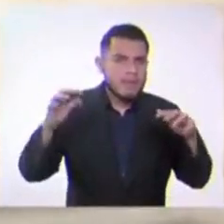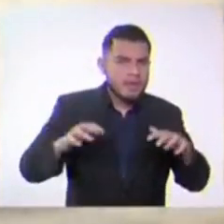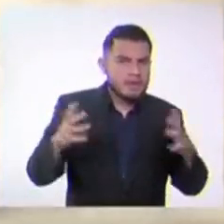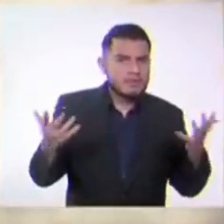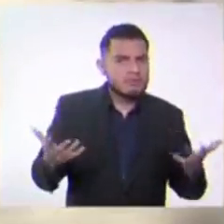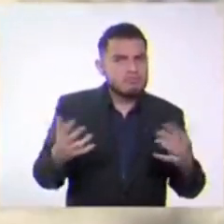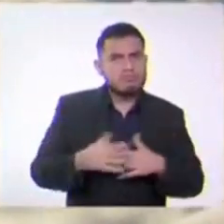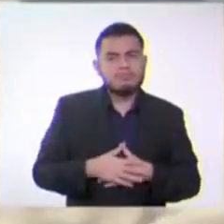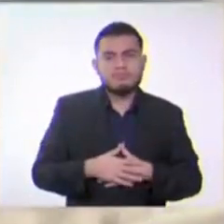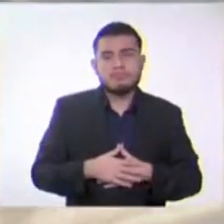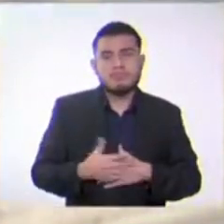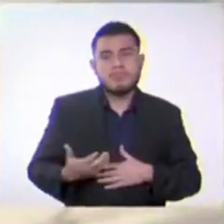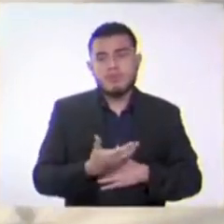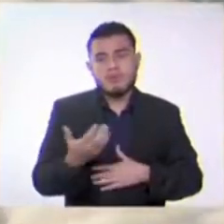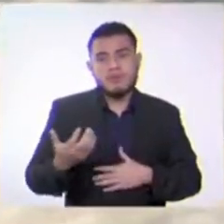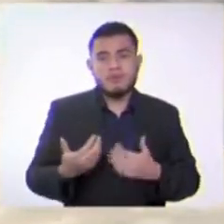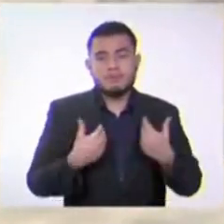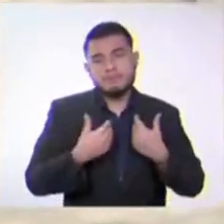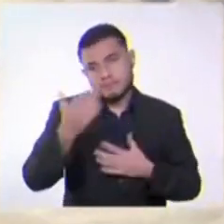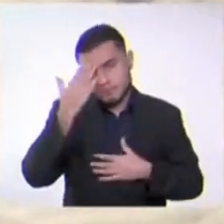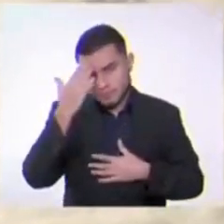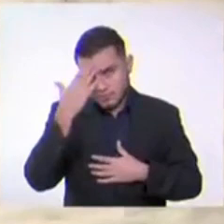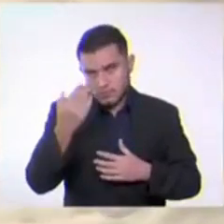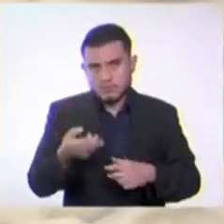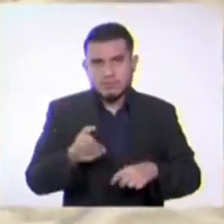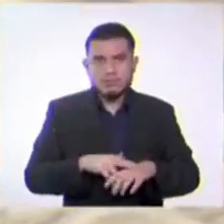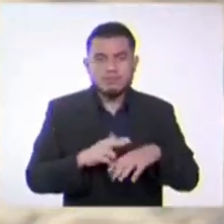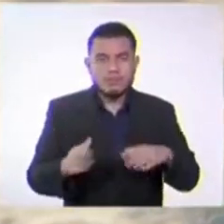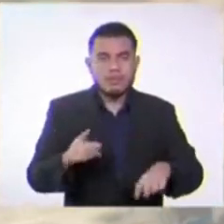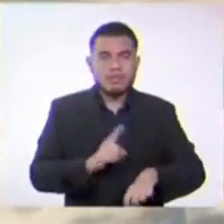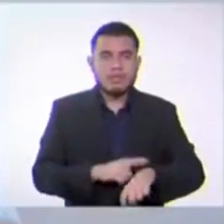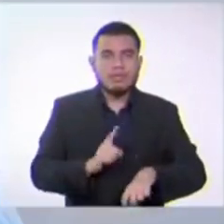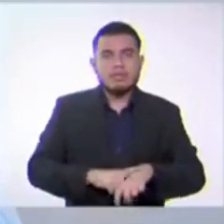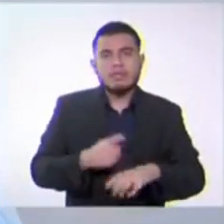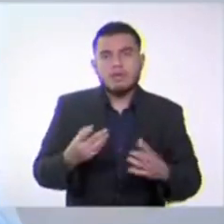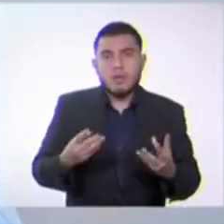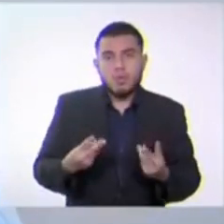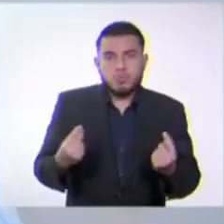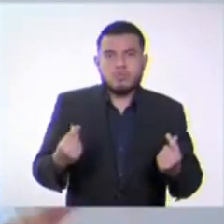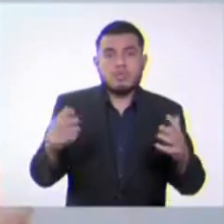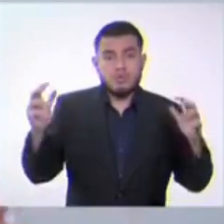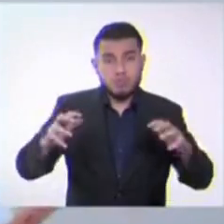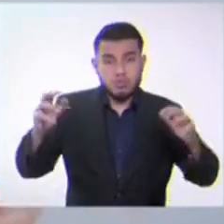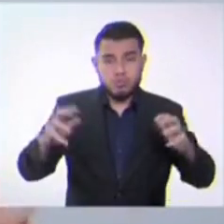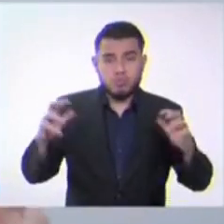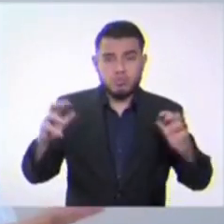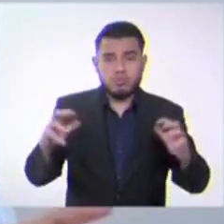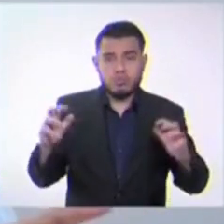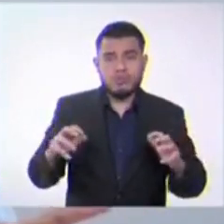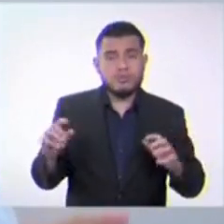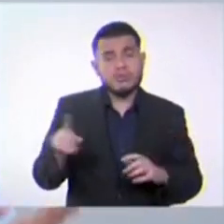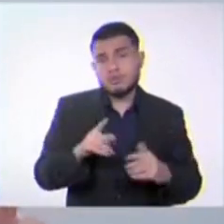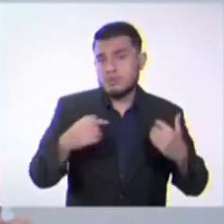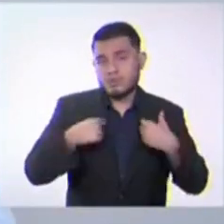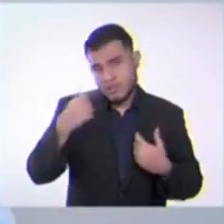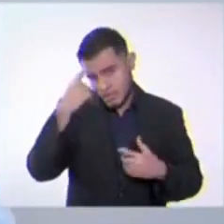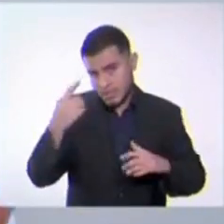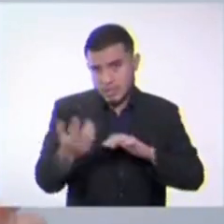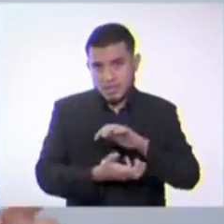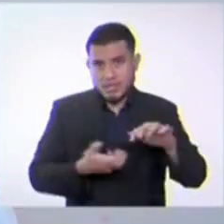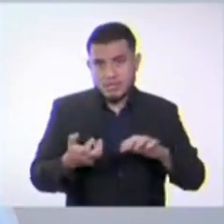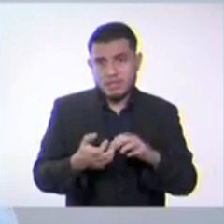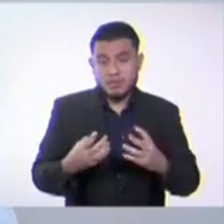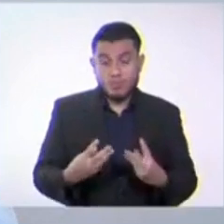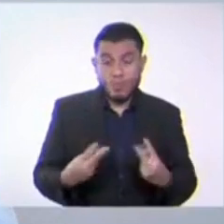cuenta. Normalmente nosotros hablamos de época seca y época lluviosa. No debes de confundir época